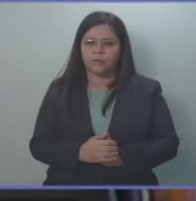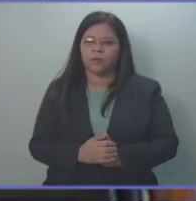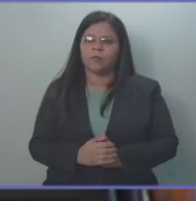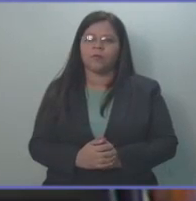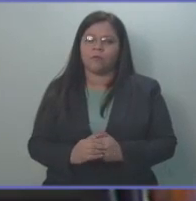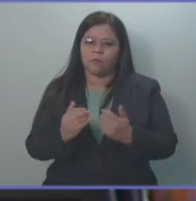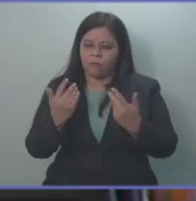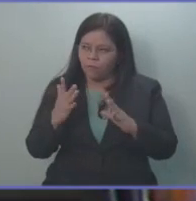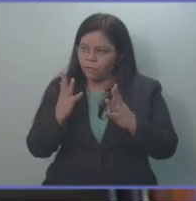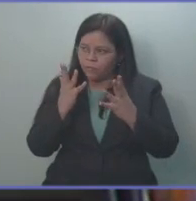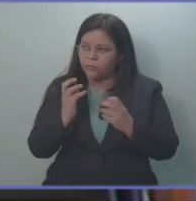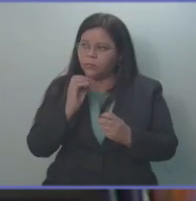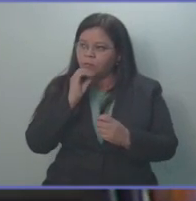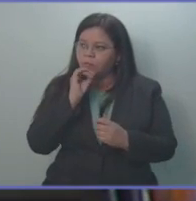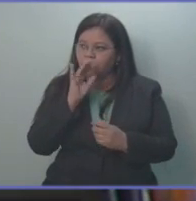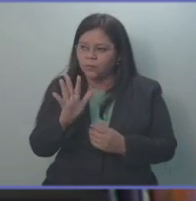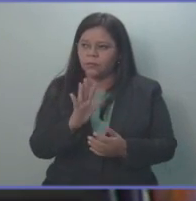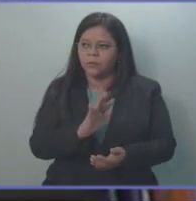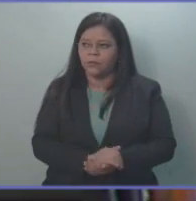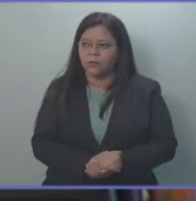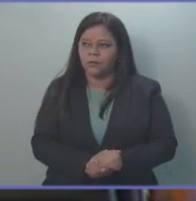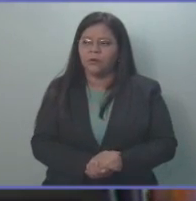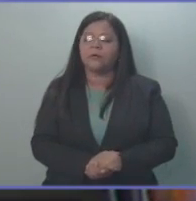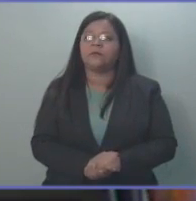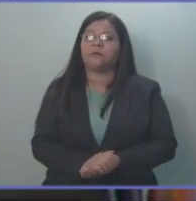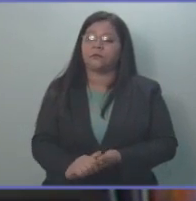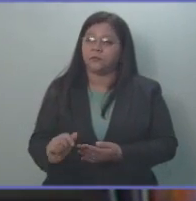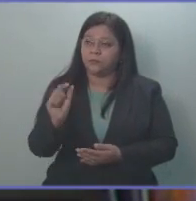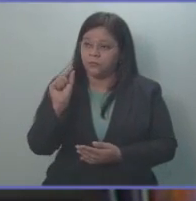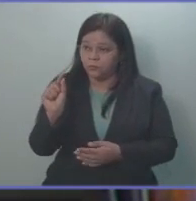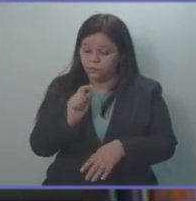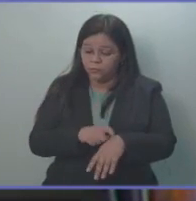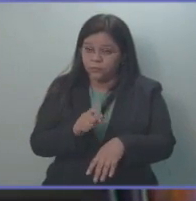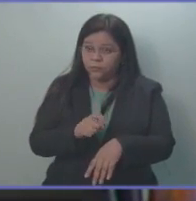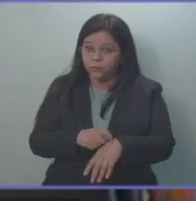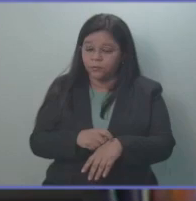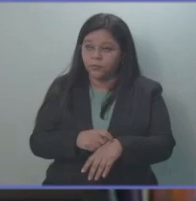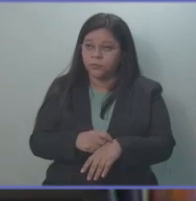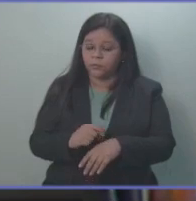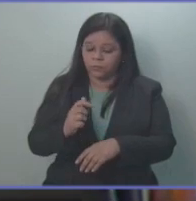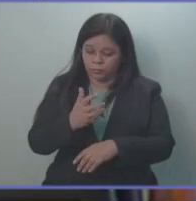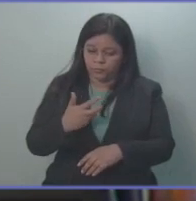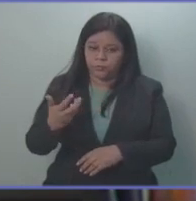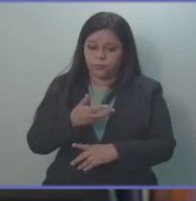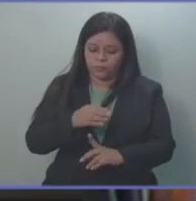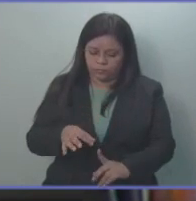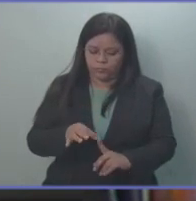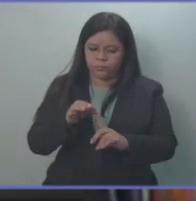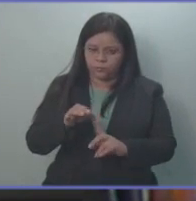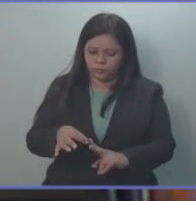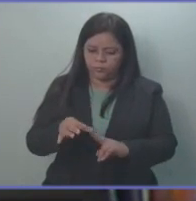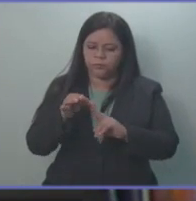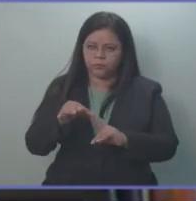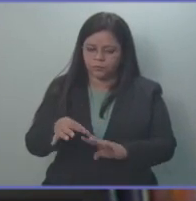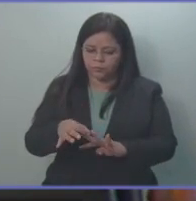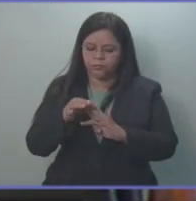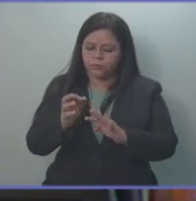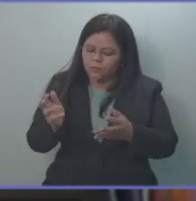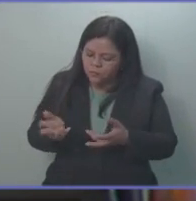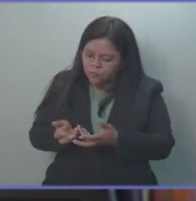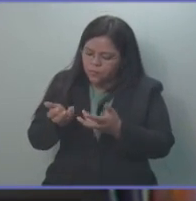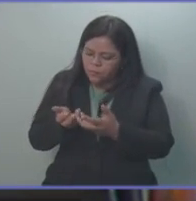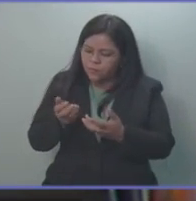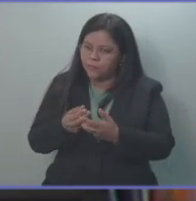Déjenme contarles que en el poco tiempo de que los designó, hemos trabajado en una investigación rápida y